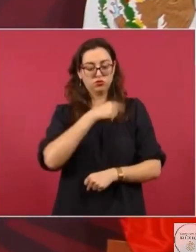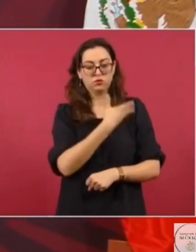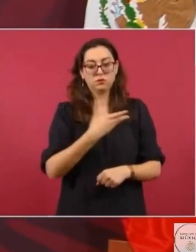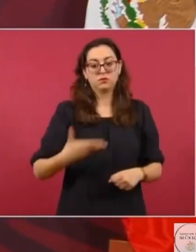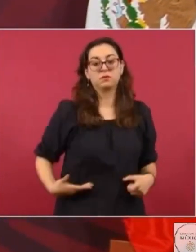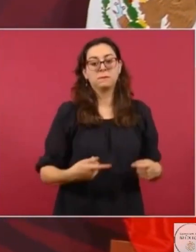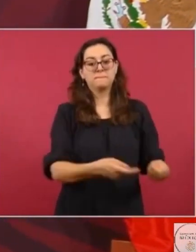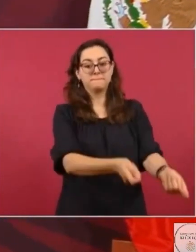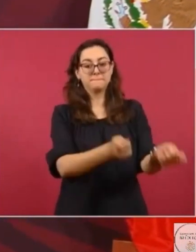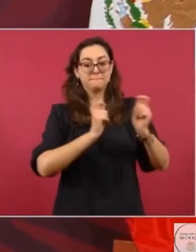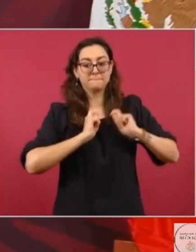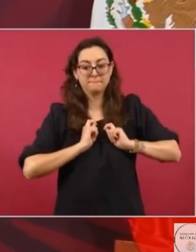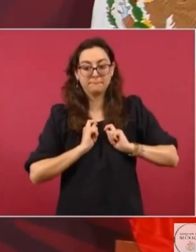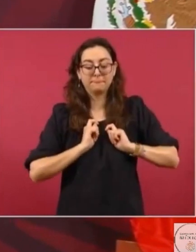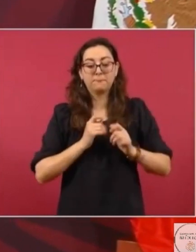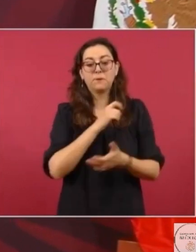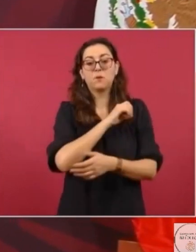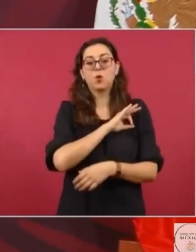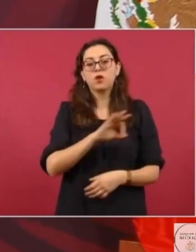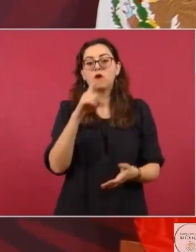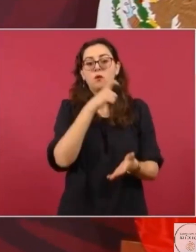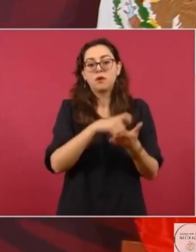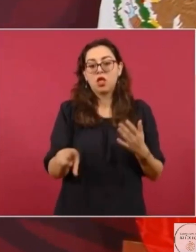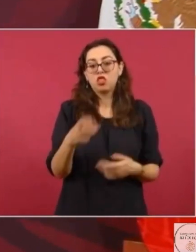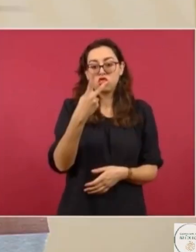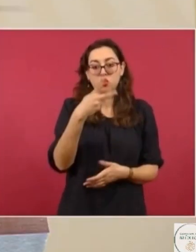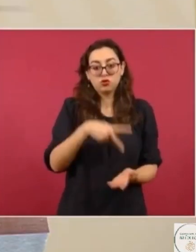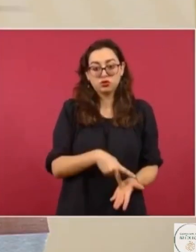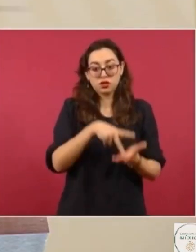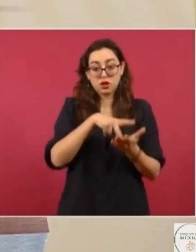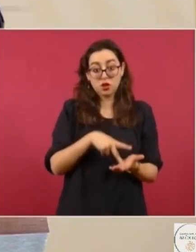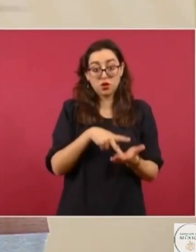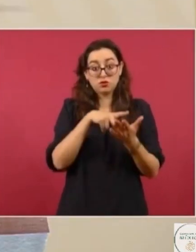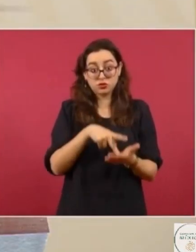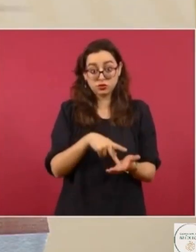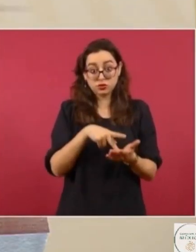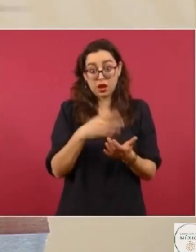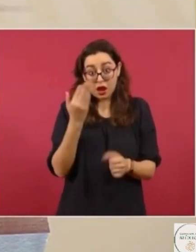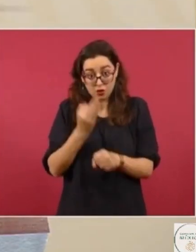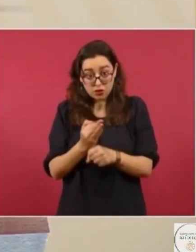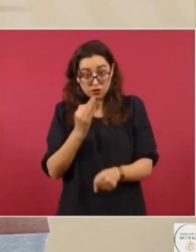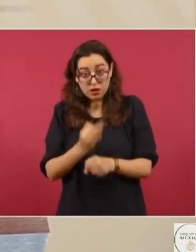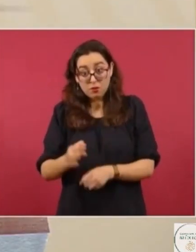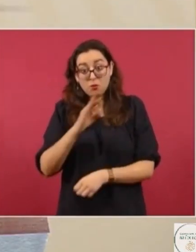Ahora alcanza para 4 kilos, 700 gramos, con el aumento